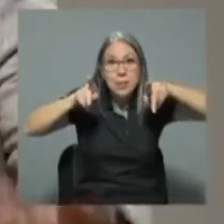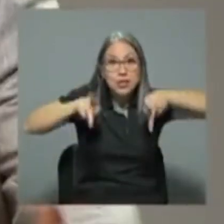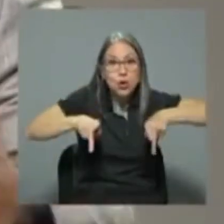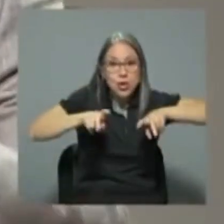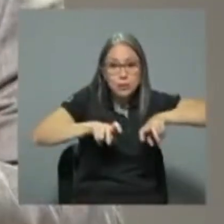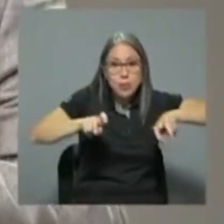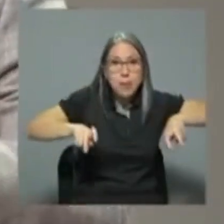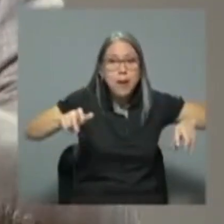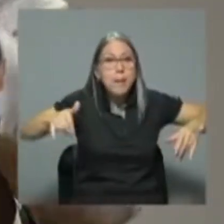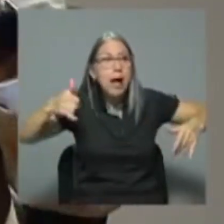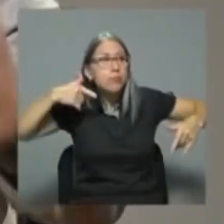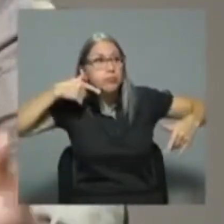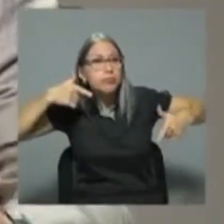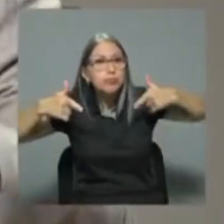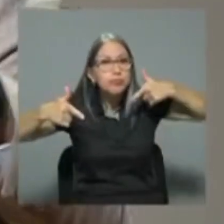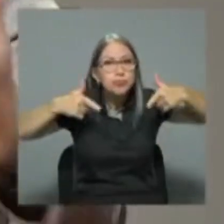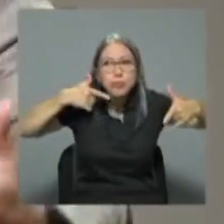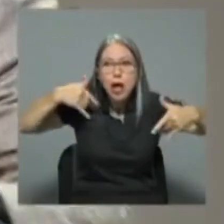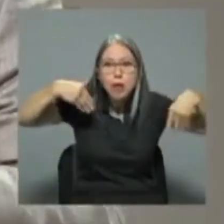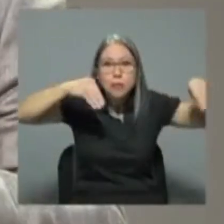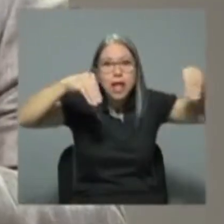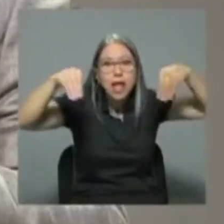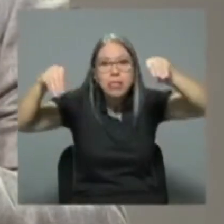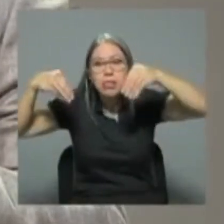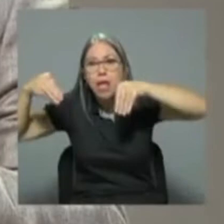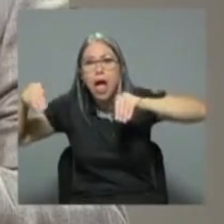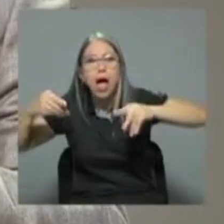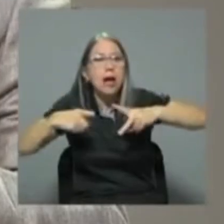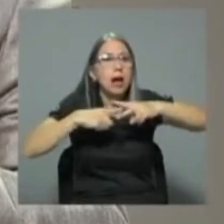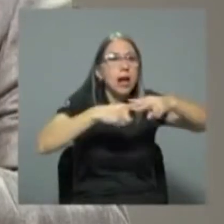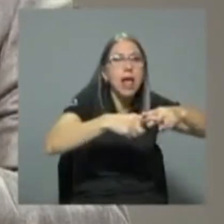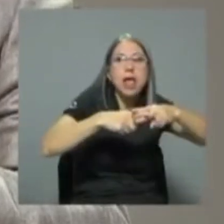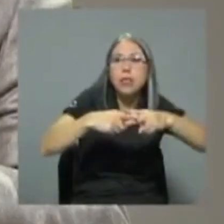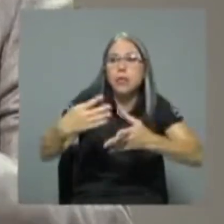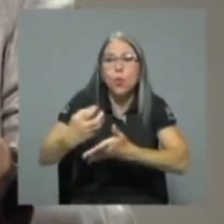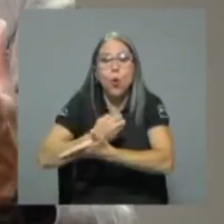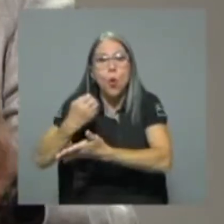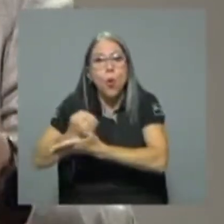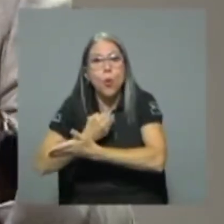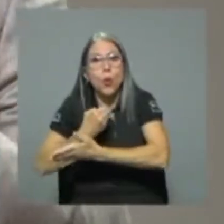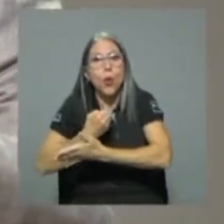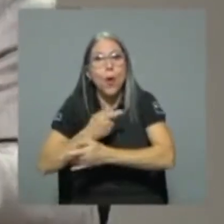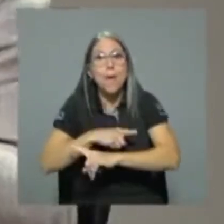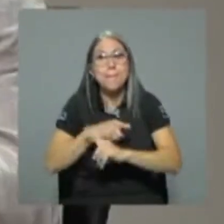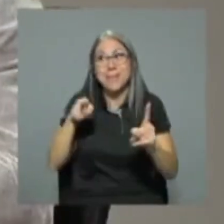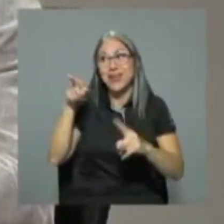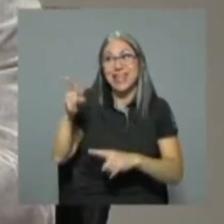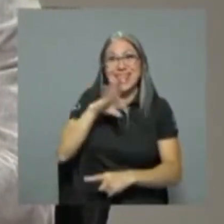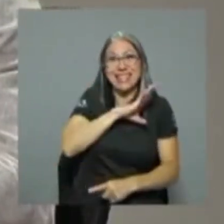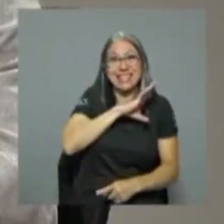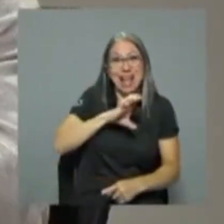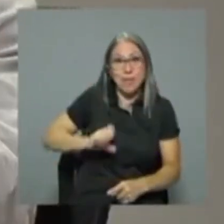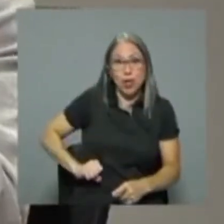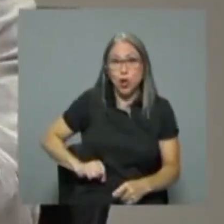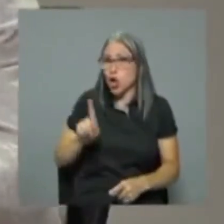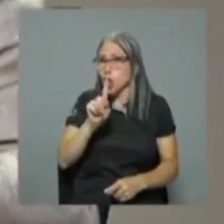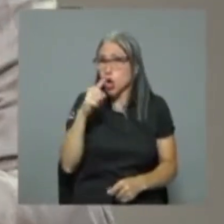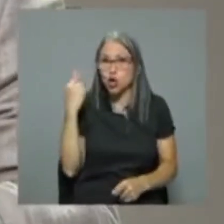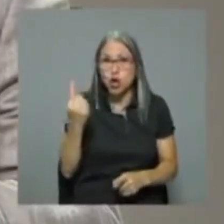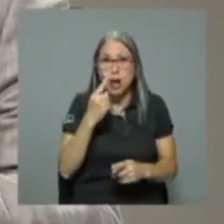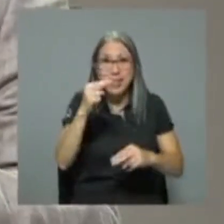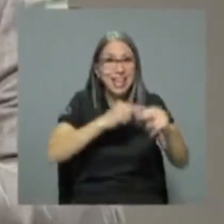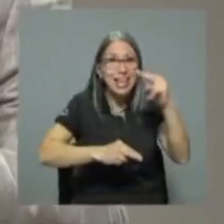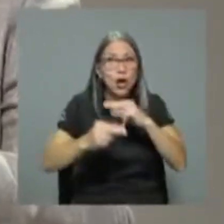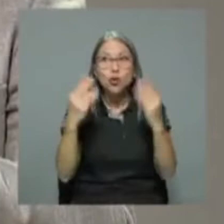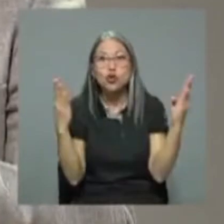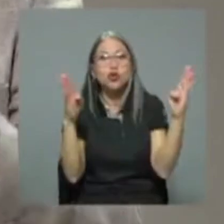proceso de venta, para el proceso de otorgamiento de crédito, de cobro. En El Salvador se tomó una disposición de cerrar los call